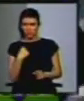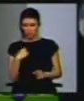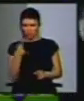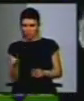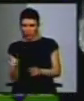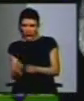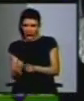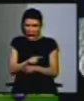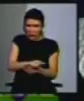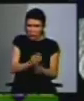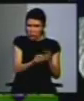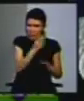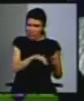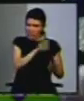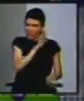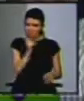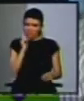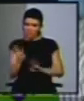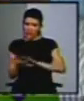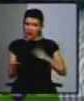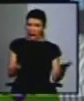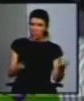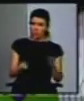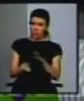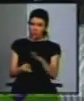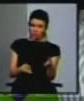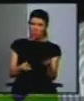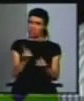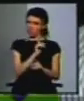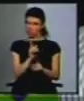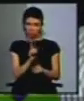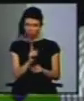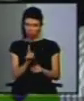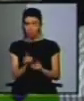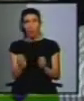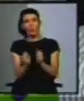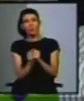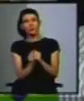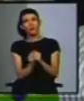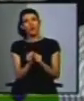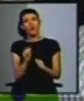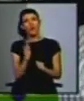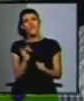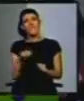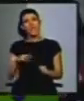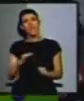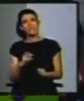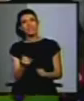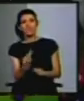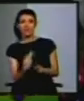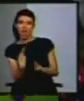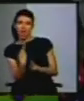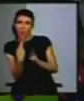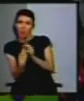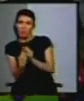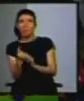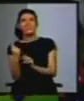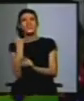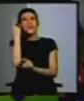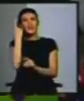esto yo me cambié a la nueva mayoría. No es así. Con el senador Carlos Bianchi, nosotros vamos a trabajar en un comité independiente. Existen